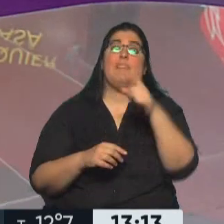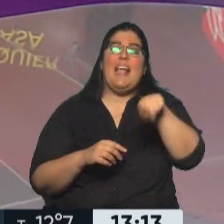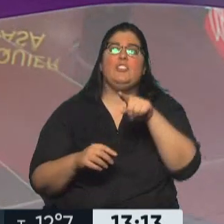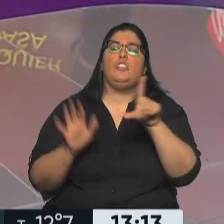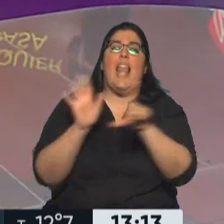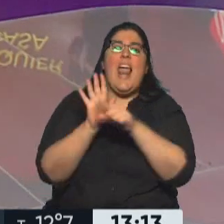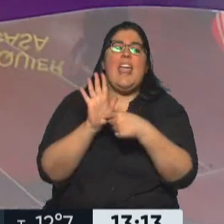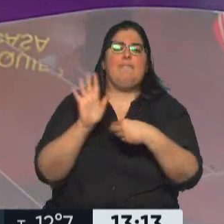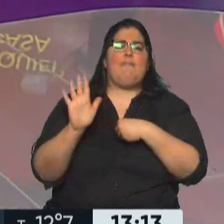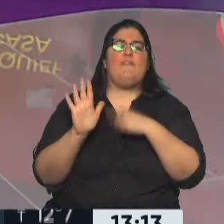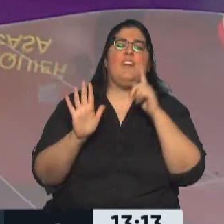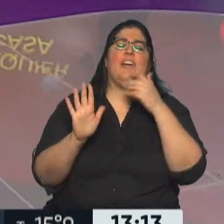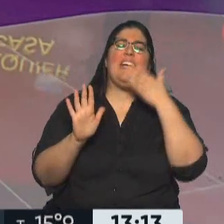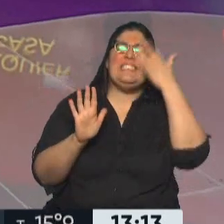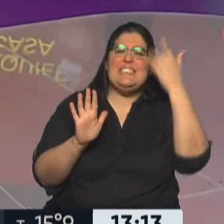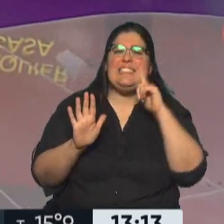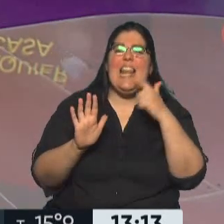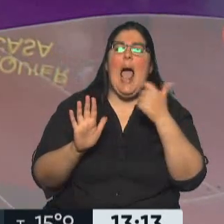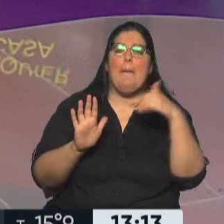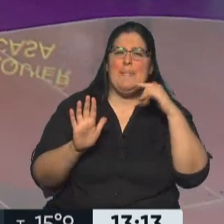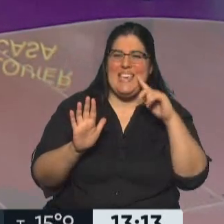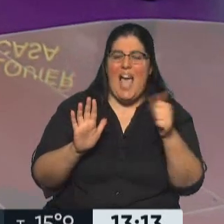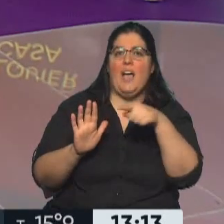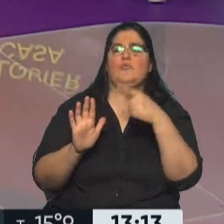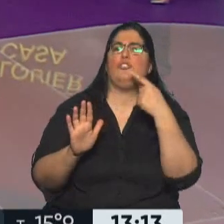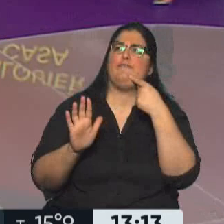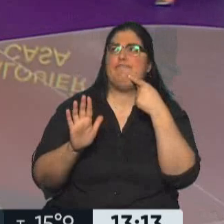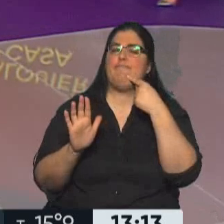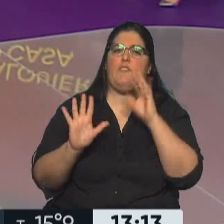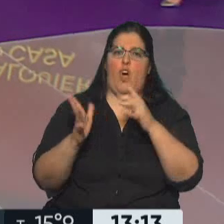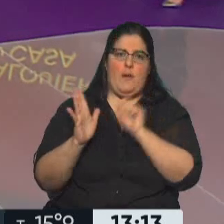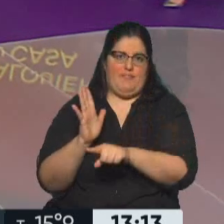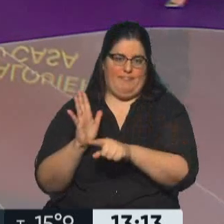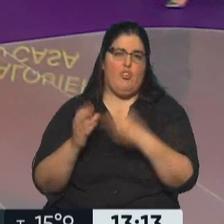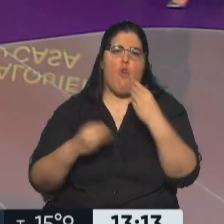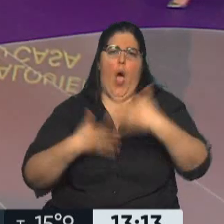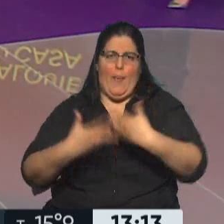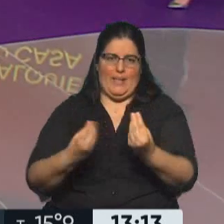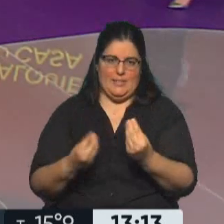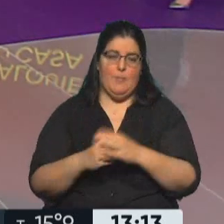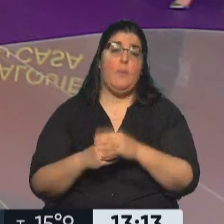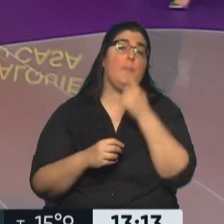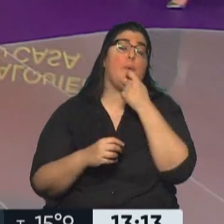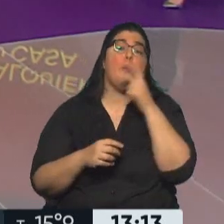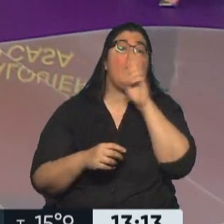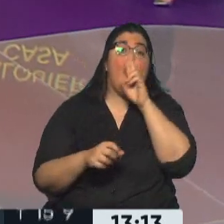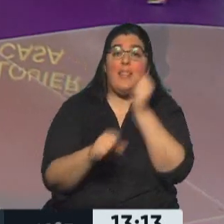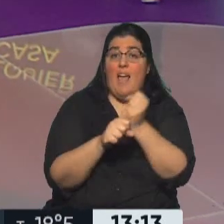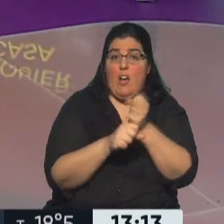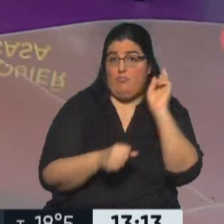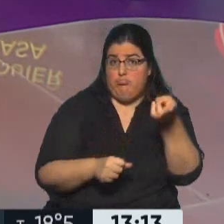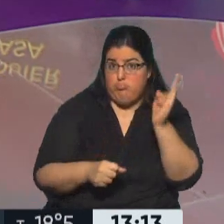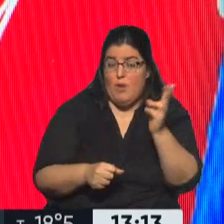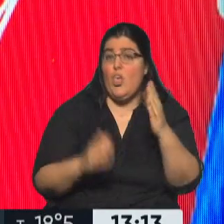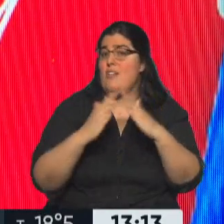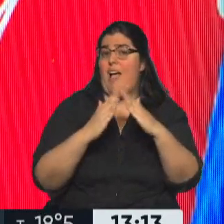ley islámica, y lo que vemos es cómo avanzaron en esta sintonía. Por ejemplo, el tema de la prohibición del trabajo femenino fuera